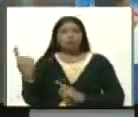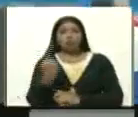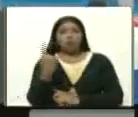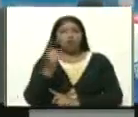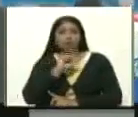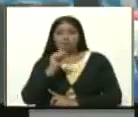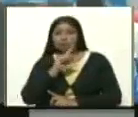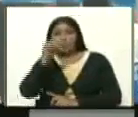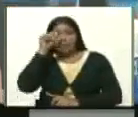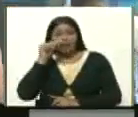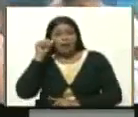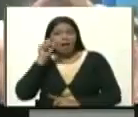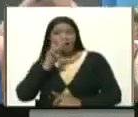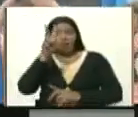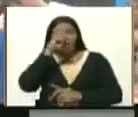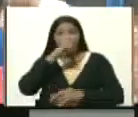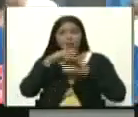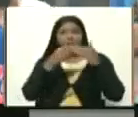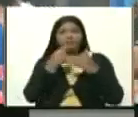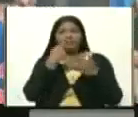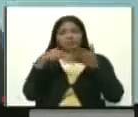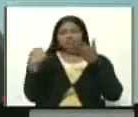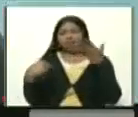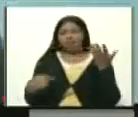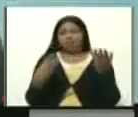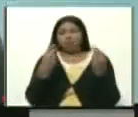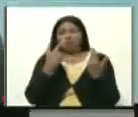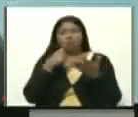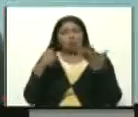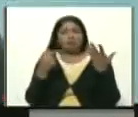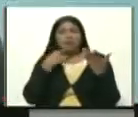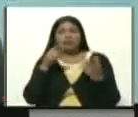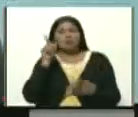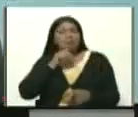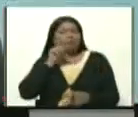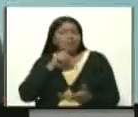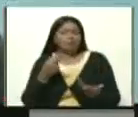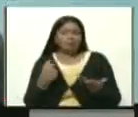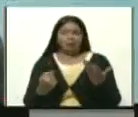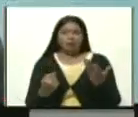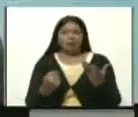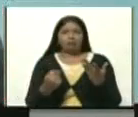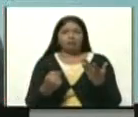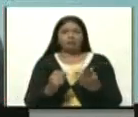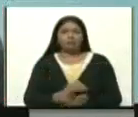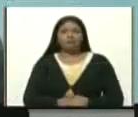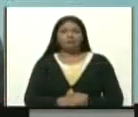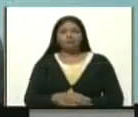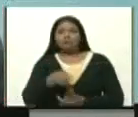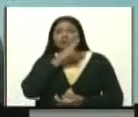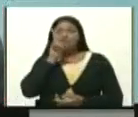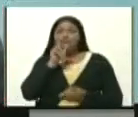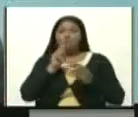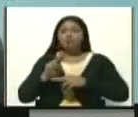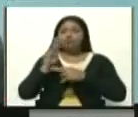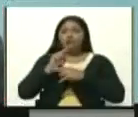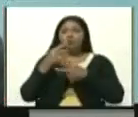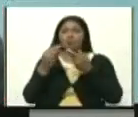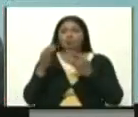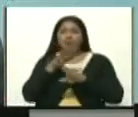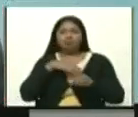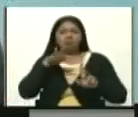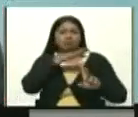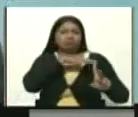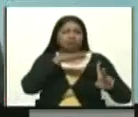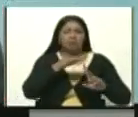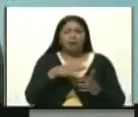De Alex Saab en estos 2 años se han dicho tantas cosas, tantas mentiras, tantas calumnias. Su nombre ha sido usado como treta política